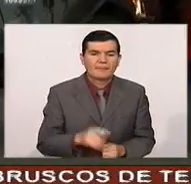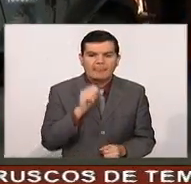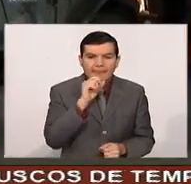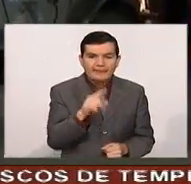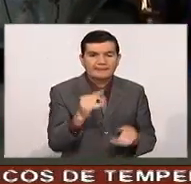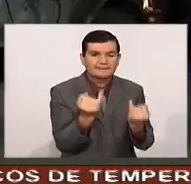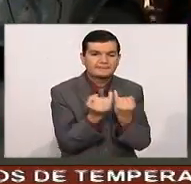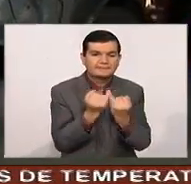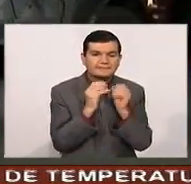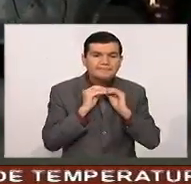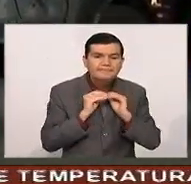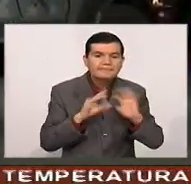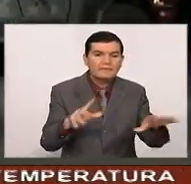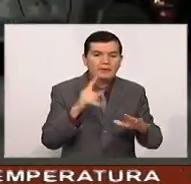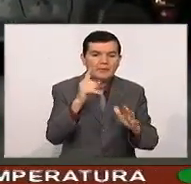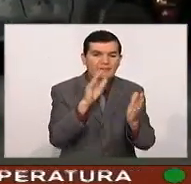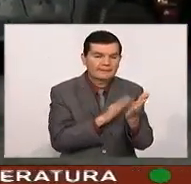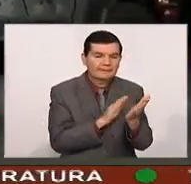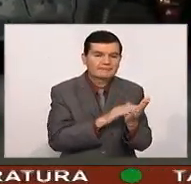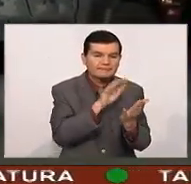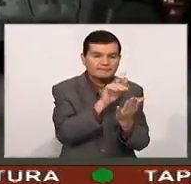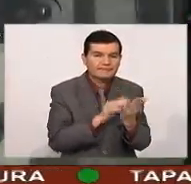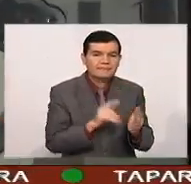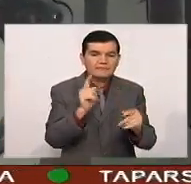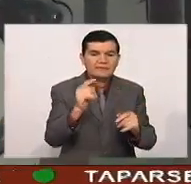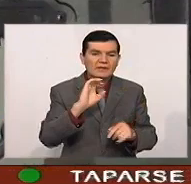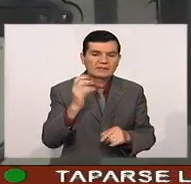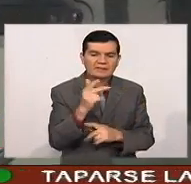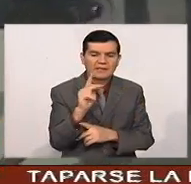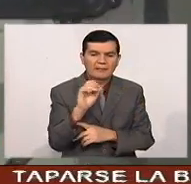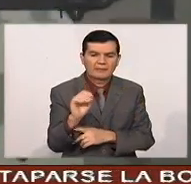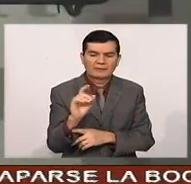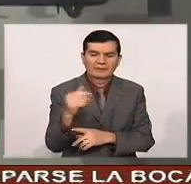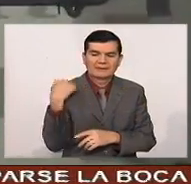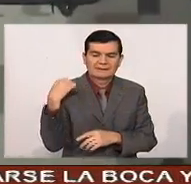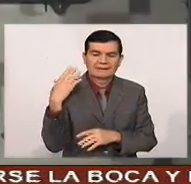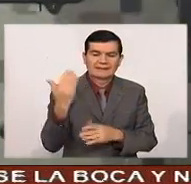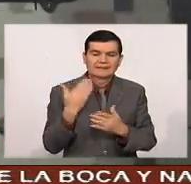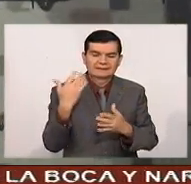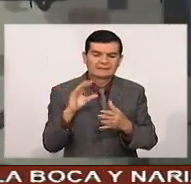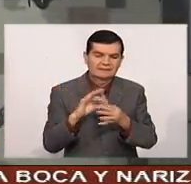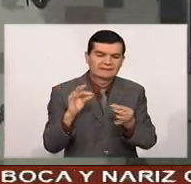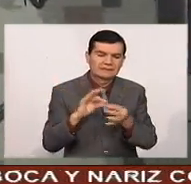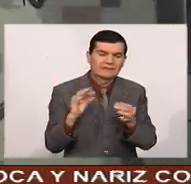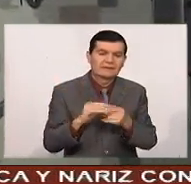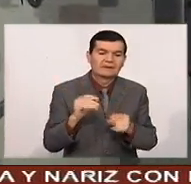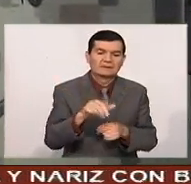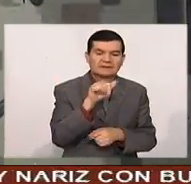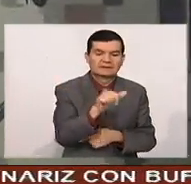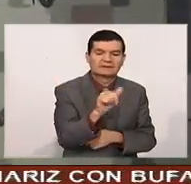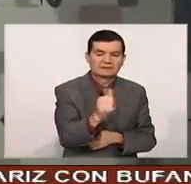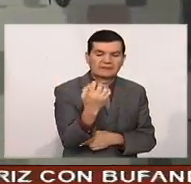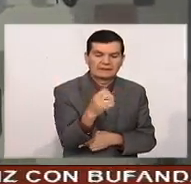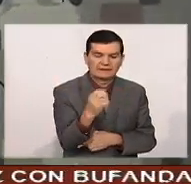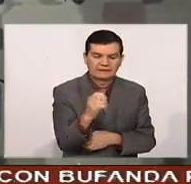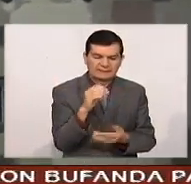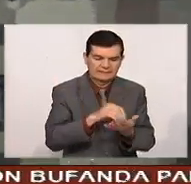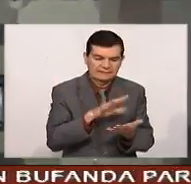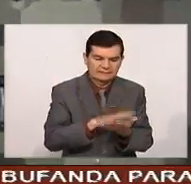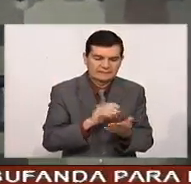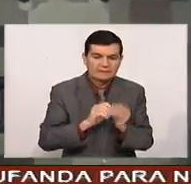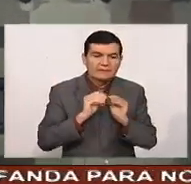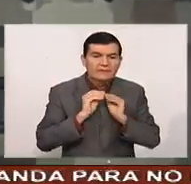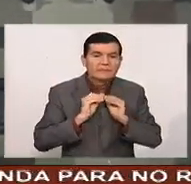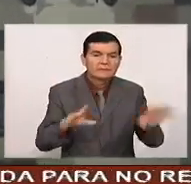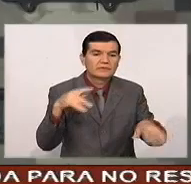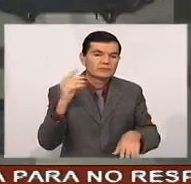se dio a conocer un documento escrito por el Chapo Guzmán este fin de semana. En el texto, fechado el pasado 16 de enero y difundido